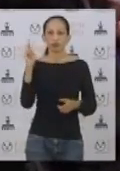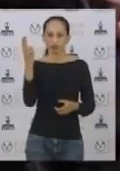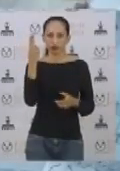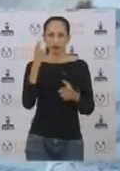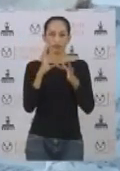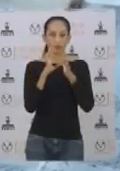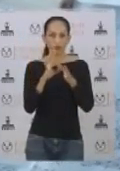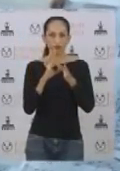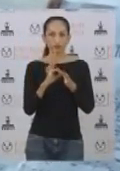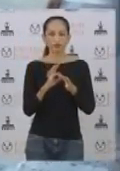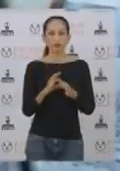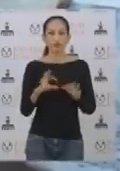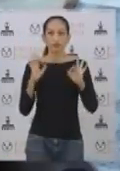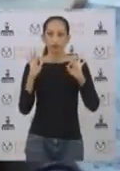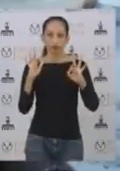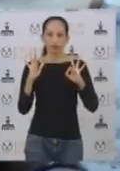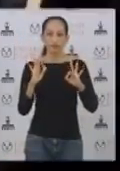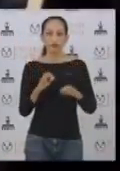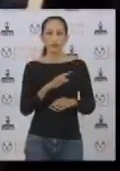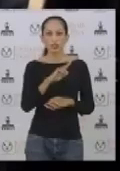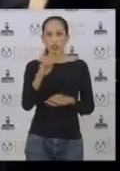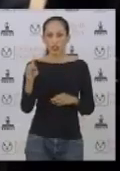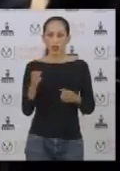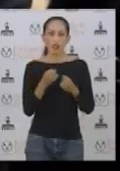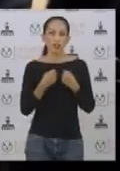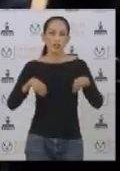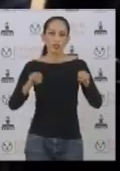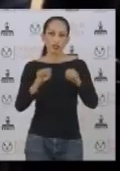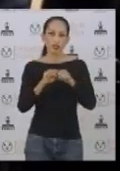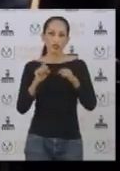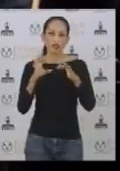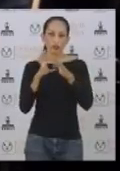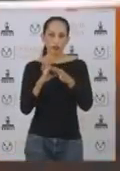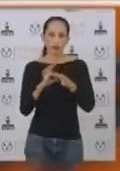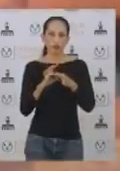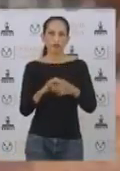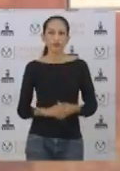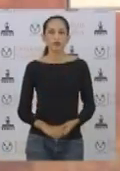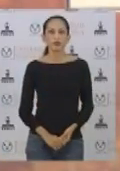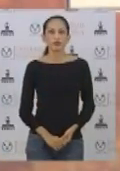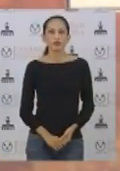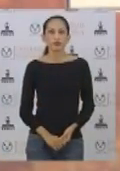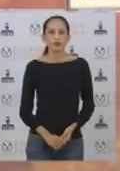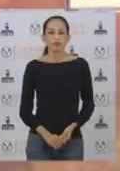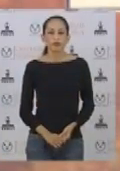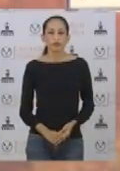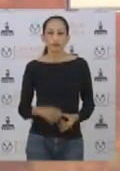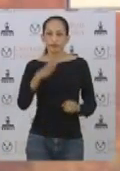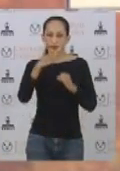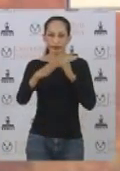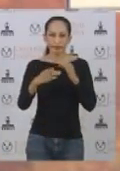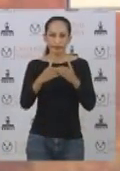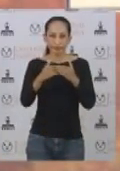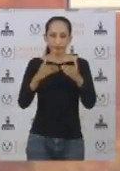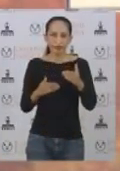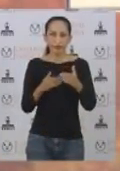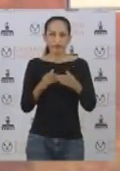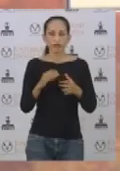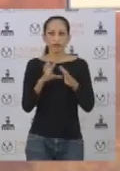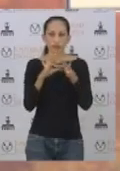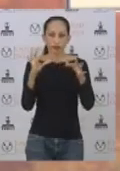universitarios, además de la contribución con la vinculación entre la sociedad y universidad. Antes de despedirnos, déjeme comentarle